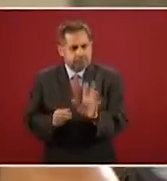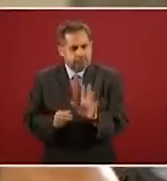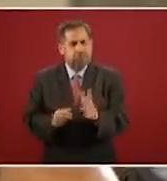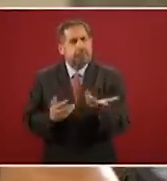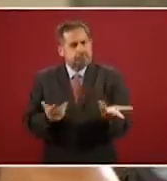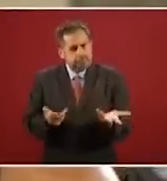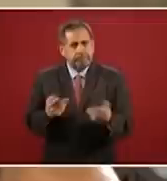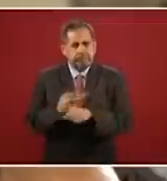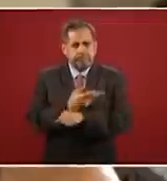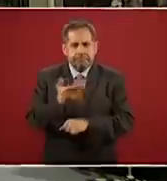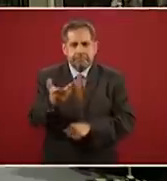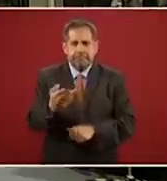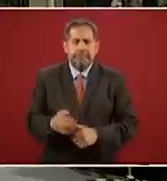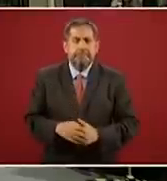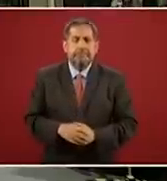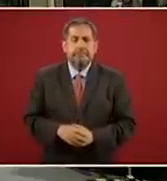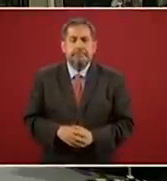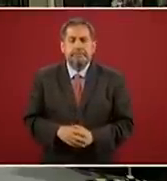primera pregunta, por favor.